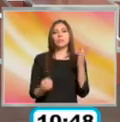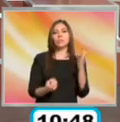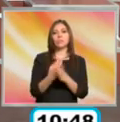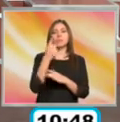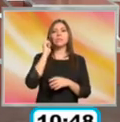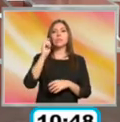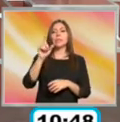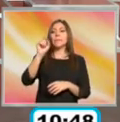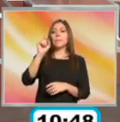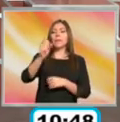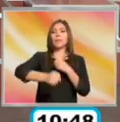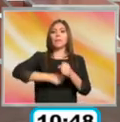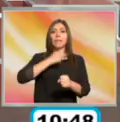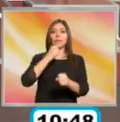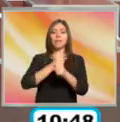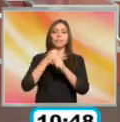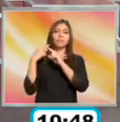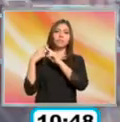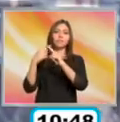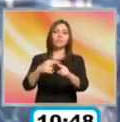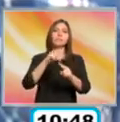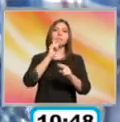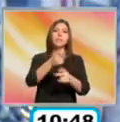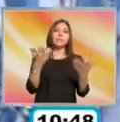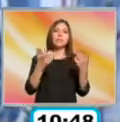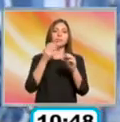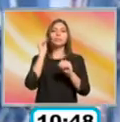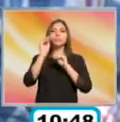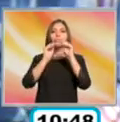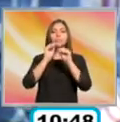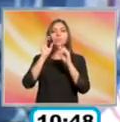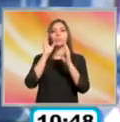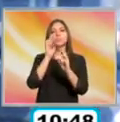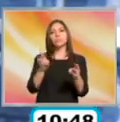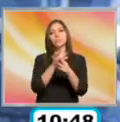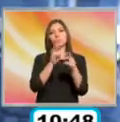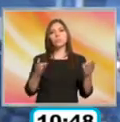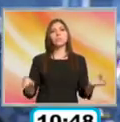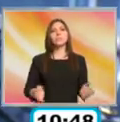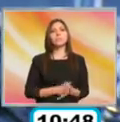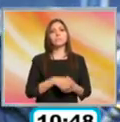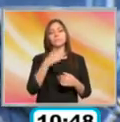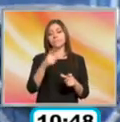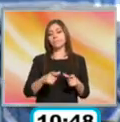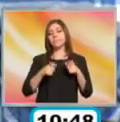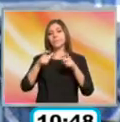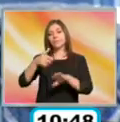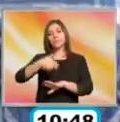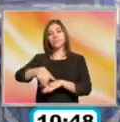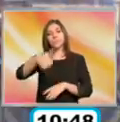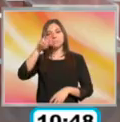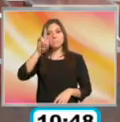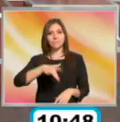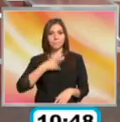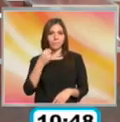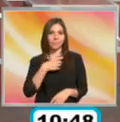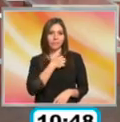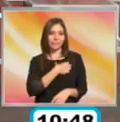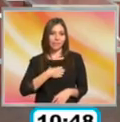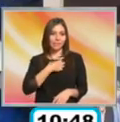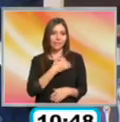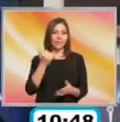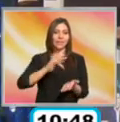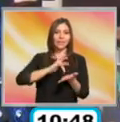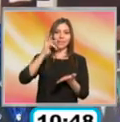pues 20 años de hacer música. 2 décadas de excelente música, muchachos. ¿Cómo se sienten? El disco número 11, bastante contento de verdad y muy agradecidos